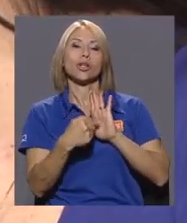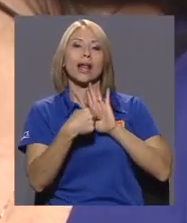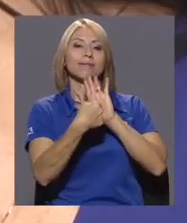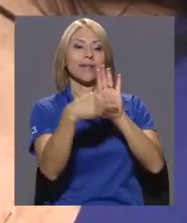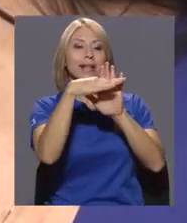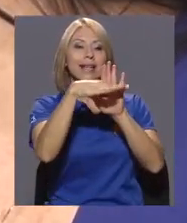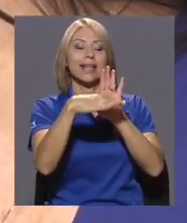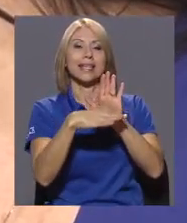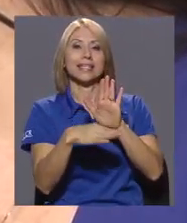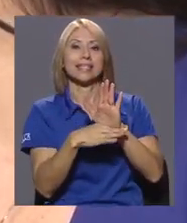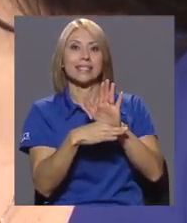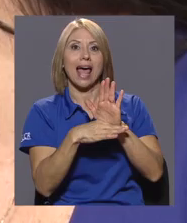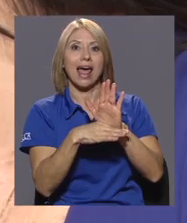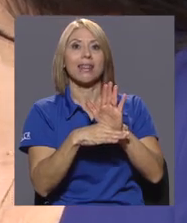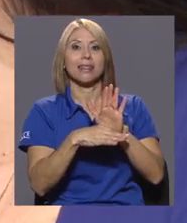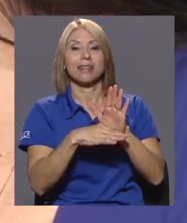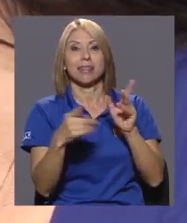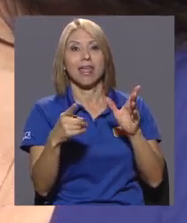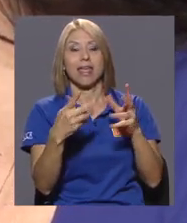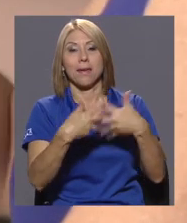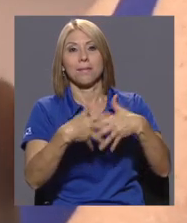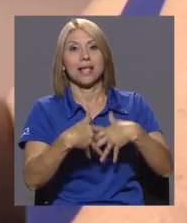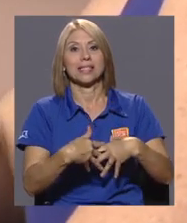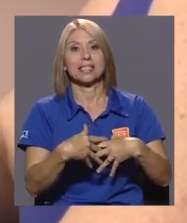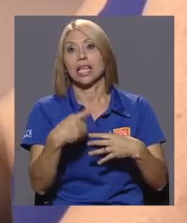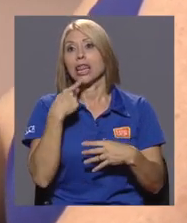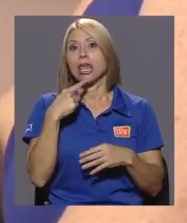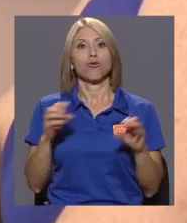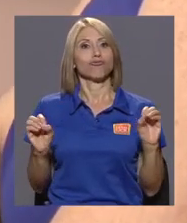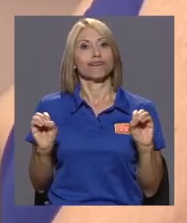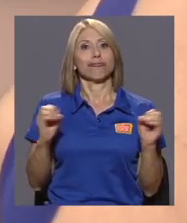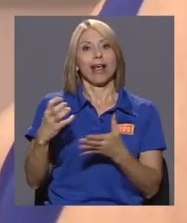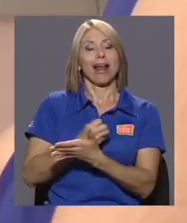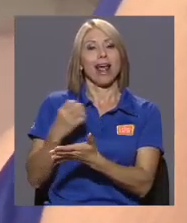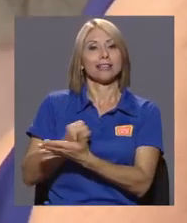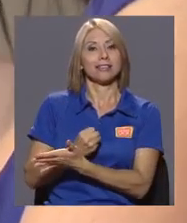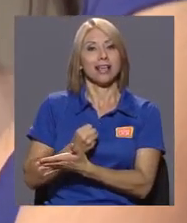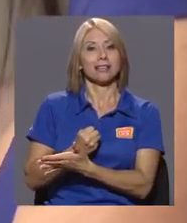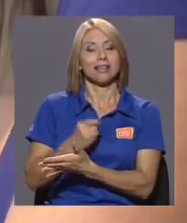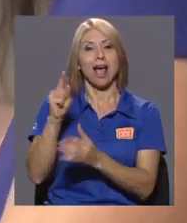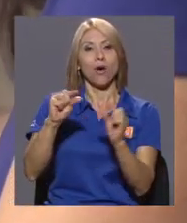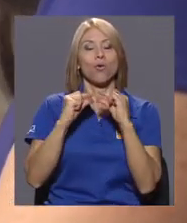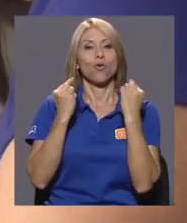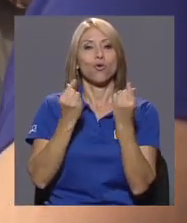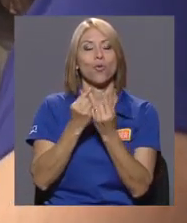reportaron 0 ganancias en los últimos 10 años a un grupo de ciudadanos.